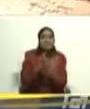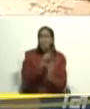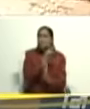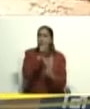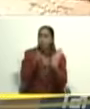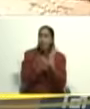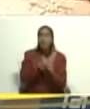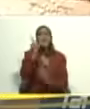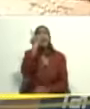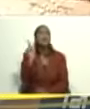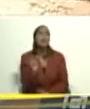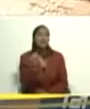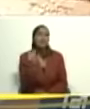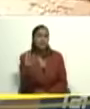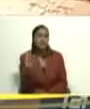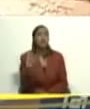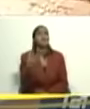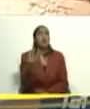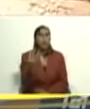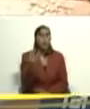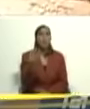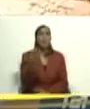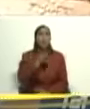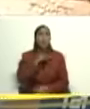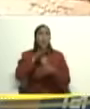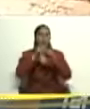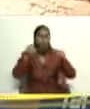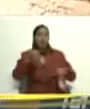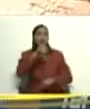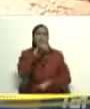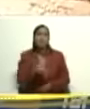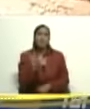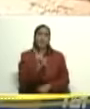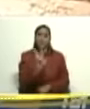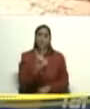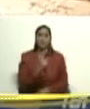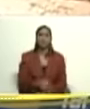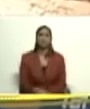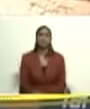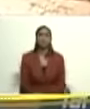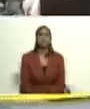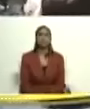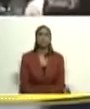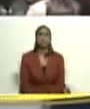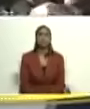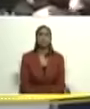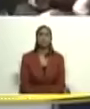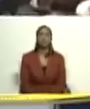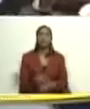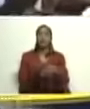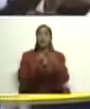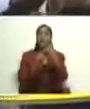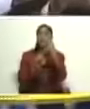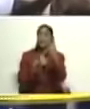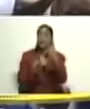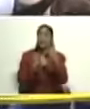Guayana Esequiba como territorio histórico de Venezuela. de las 3R.net a los 5